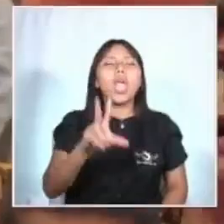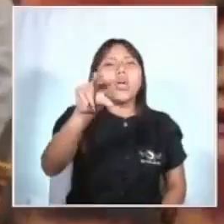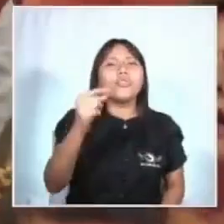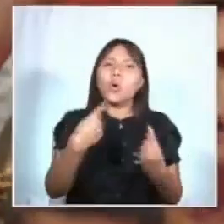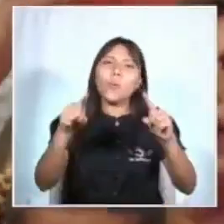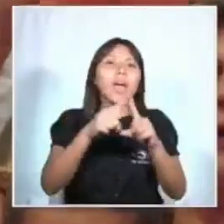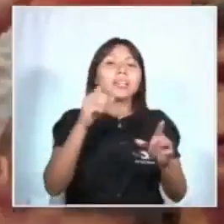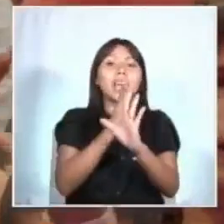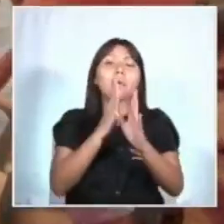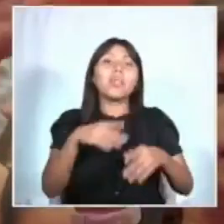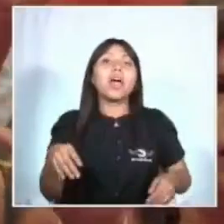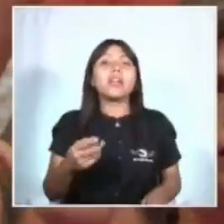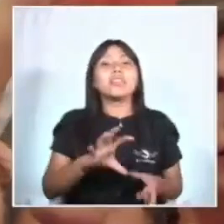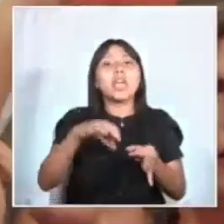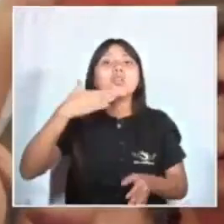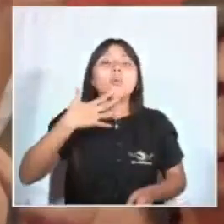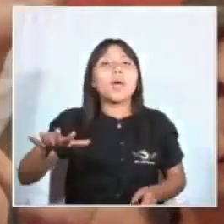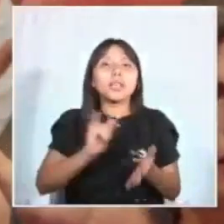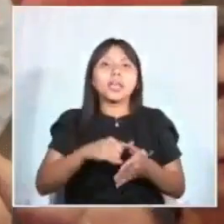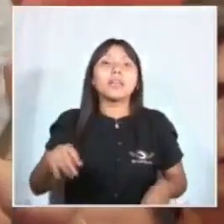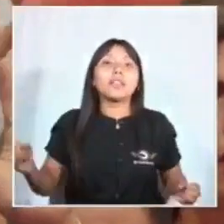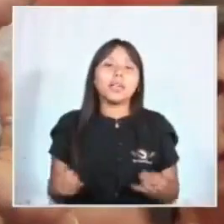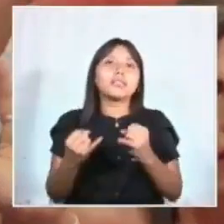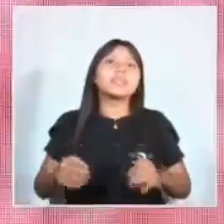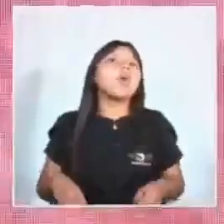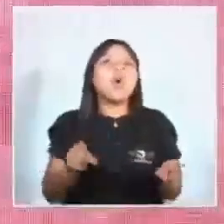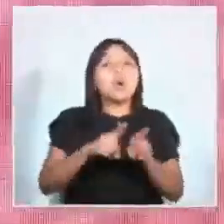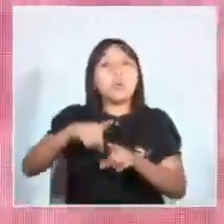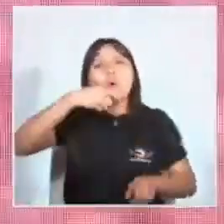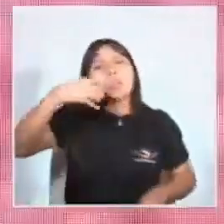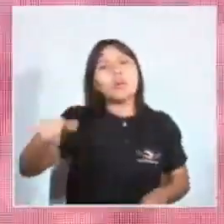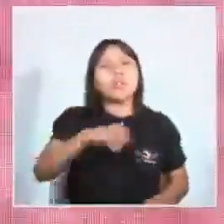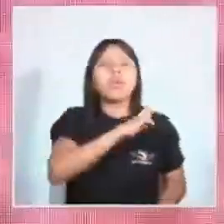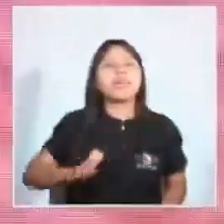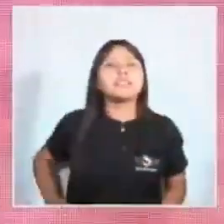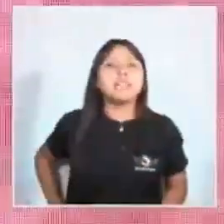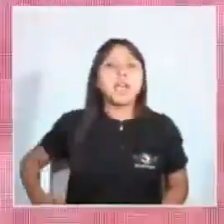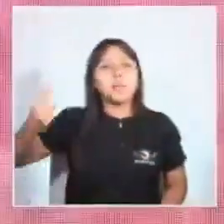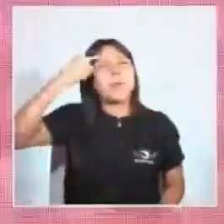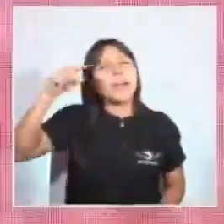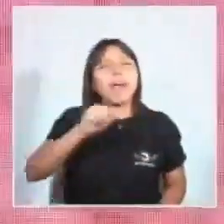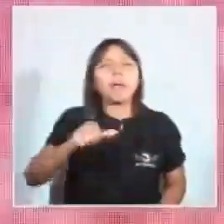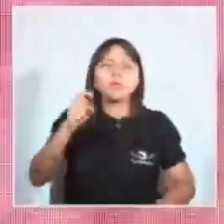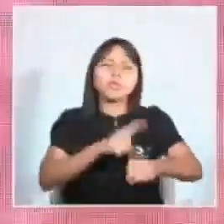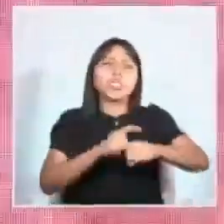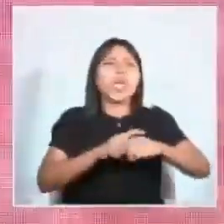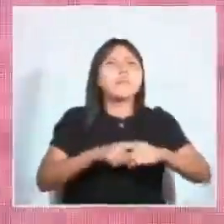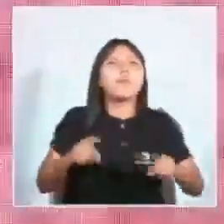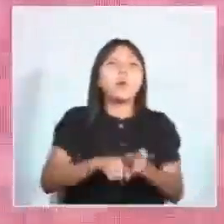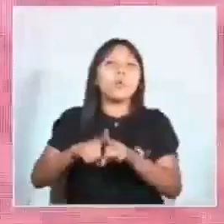tratado. Tú vas a decir, como lo dijo la reina Esther: para un tiempo como este a mí me